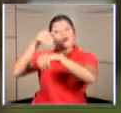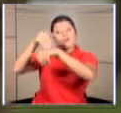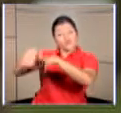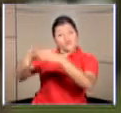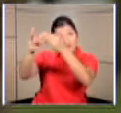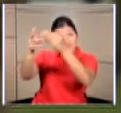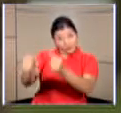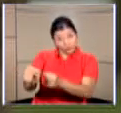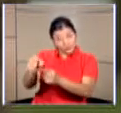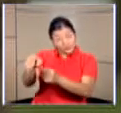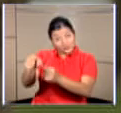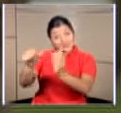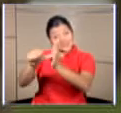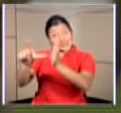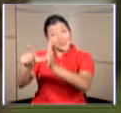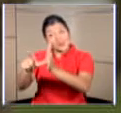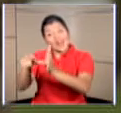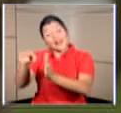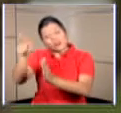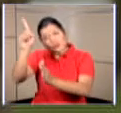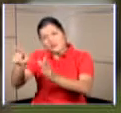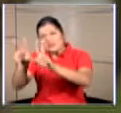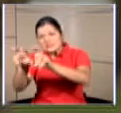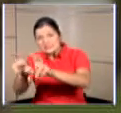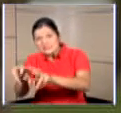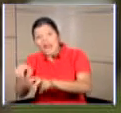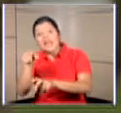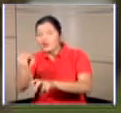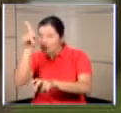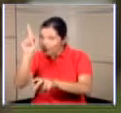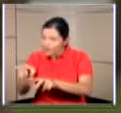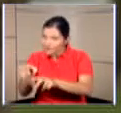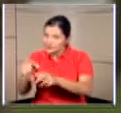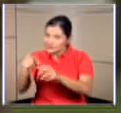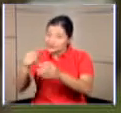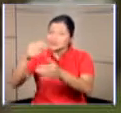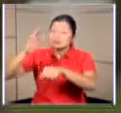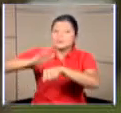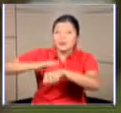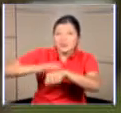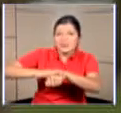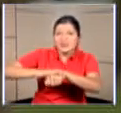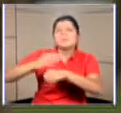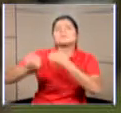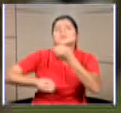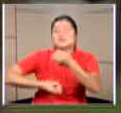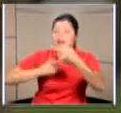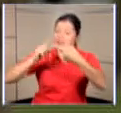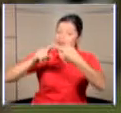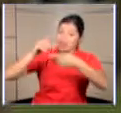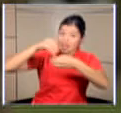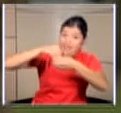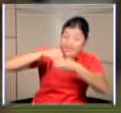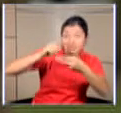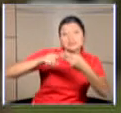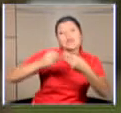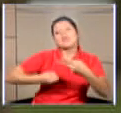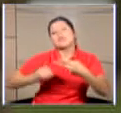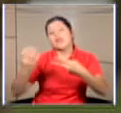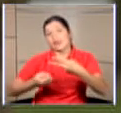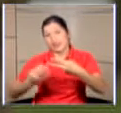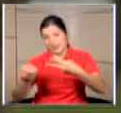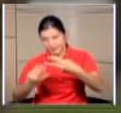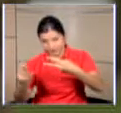por el Parlamento, ¿verdad? Donde va precisamente a contemplar los ingresos que va a tener el gobierno y los gastos posibles